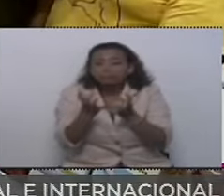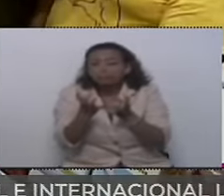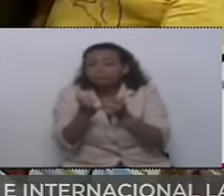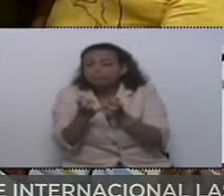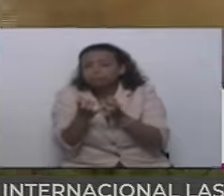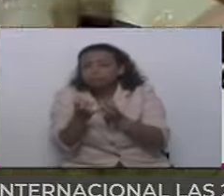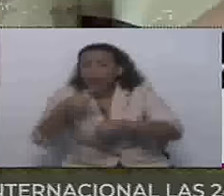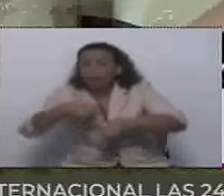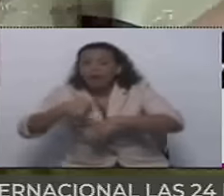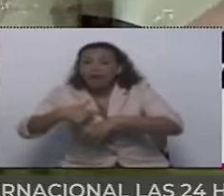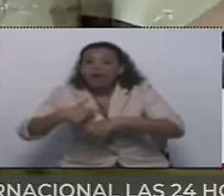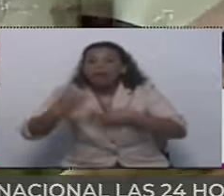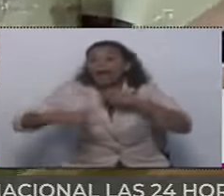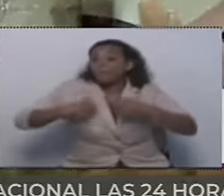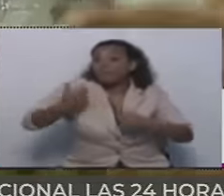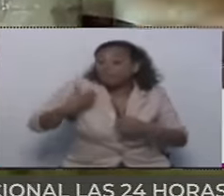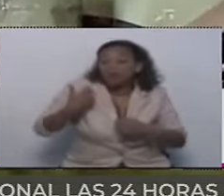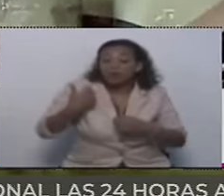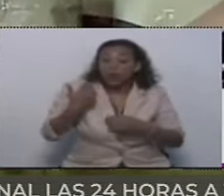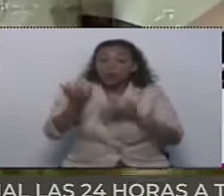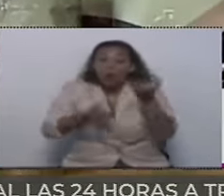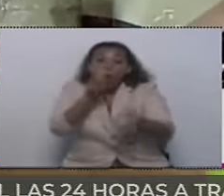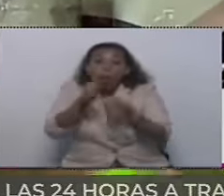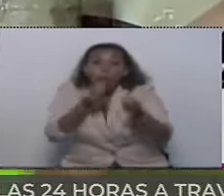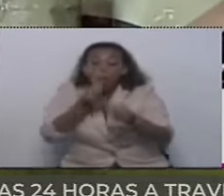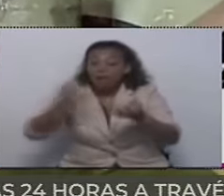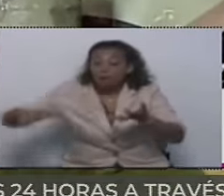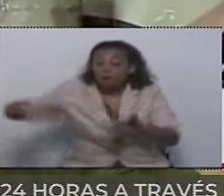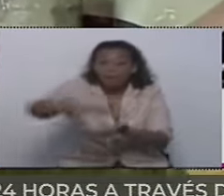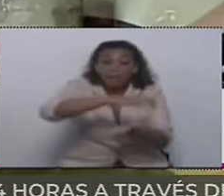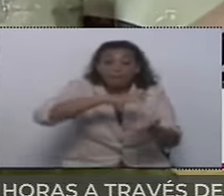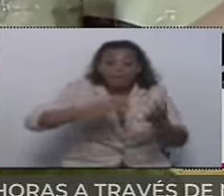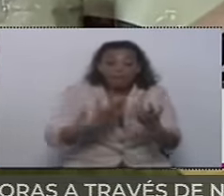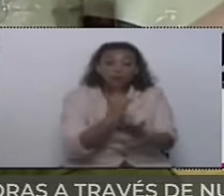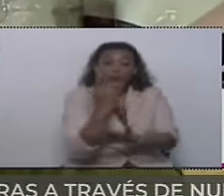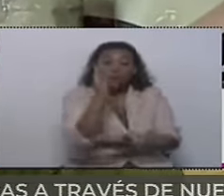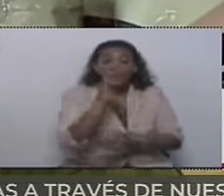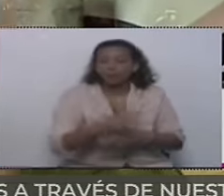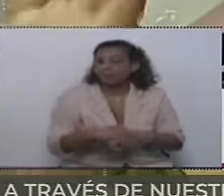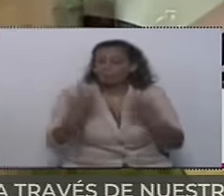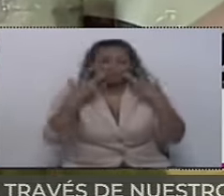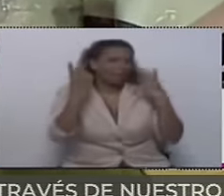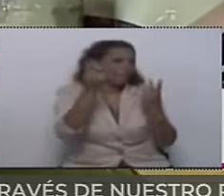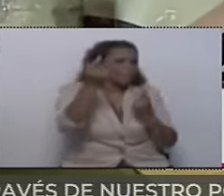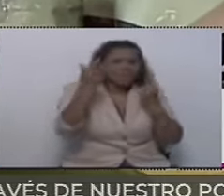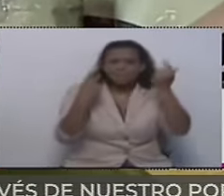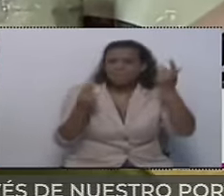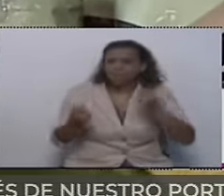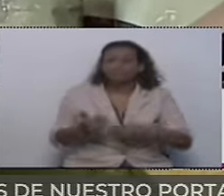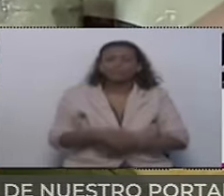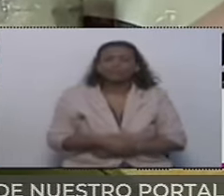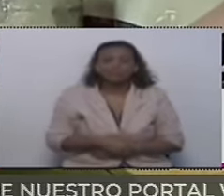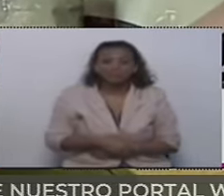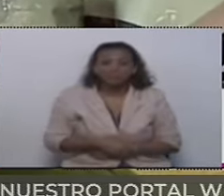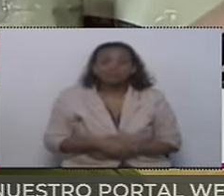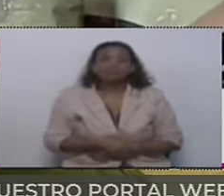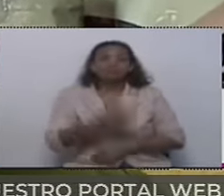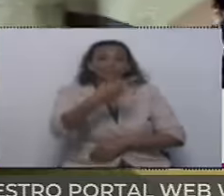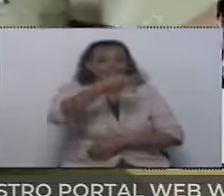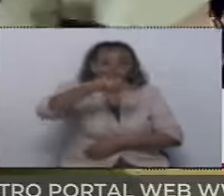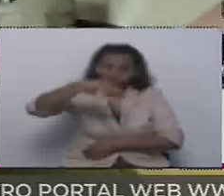tiempo, la aprovechamos pues para lo que es el abono y lo que es la siembra. O sea, hacemos de todo un poquito.